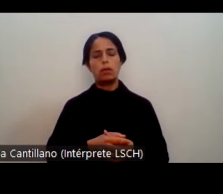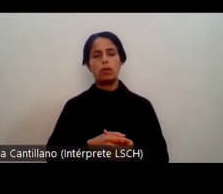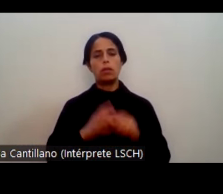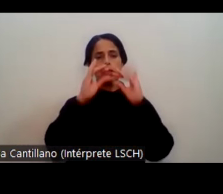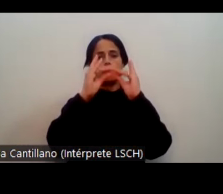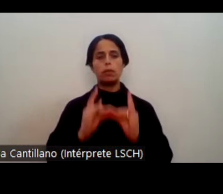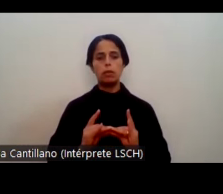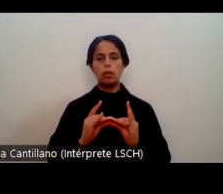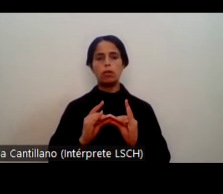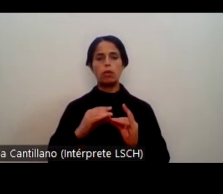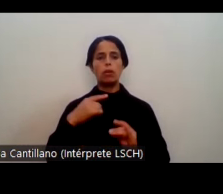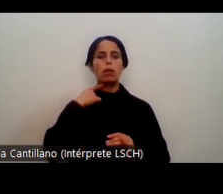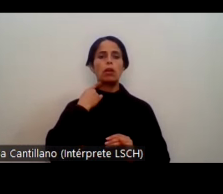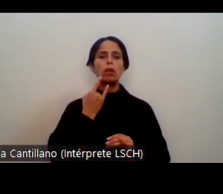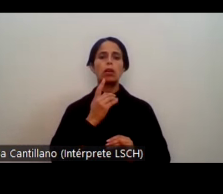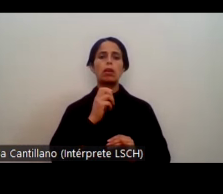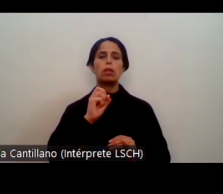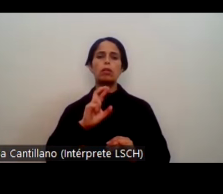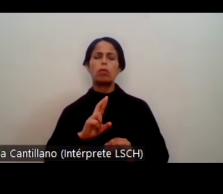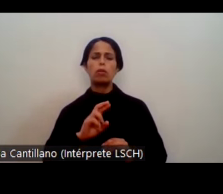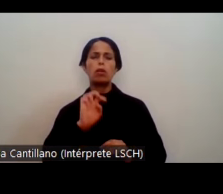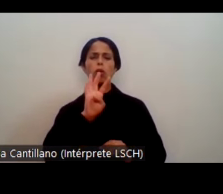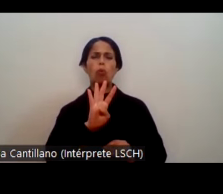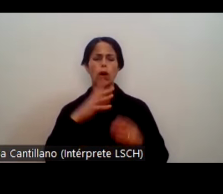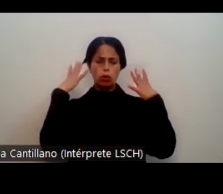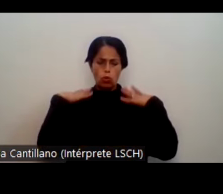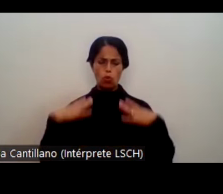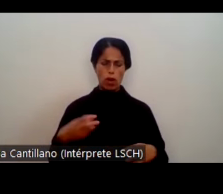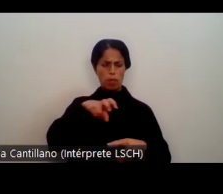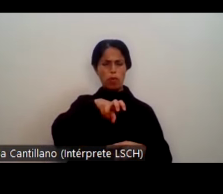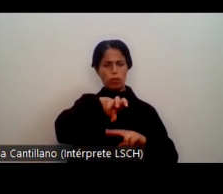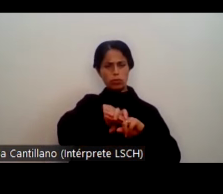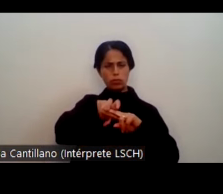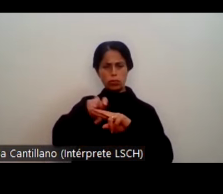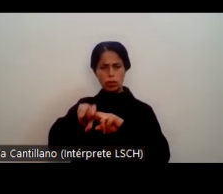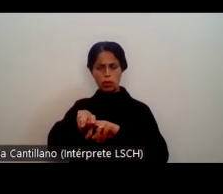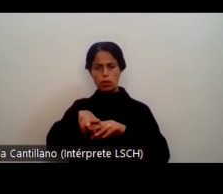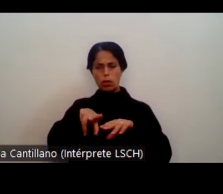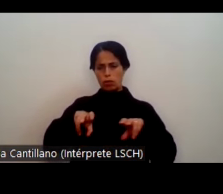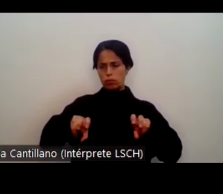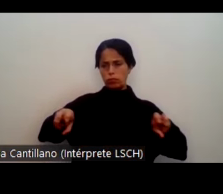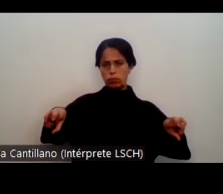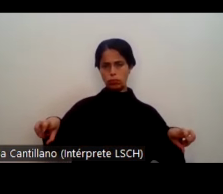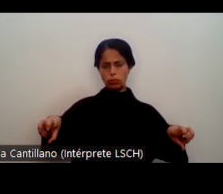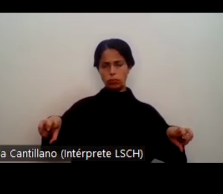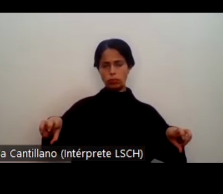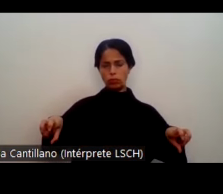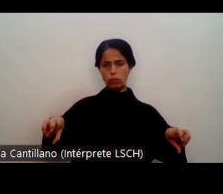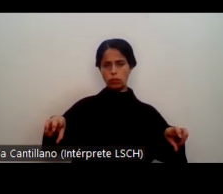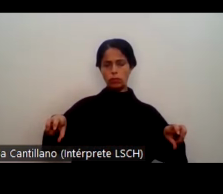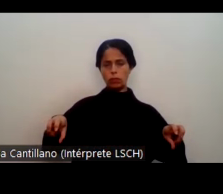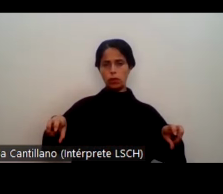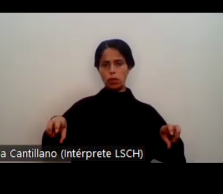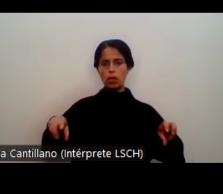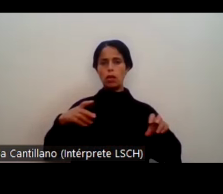Quitor 6, cosa extraña, 4 cuerpos sentados, unos al lado de los otros, los pies hasta la